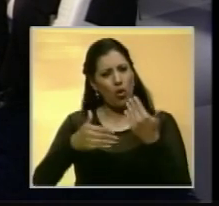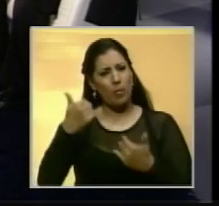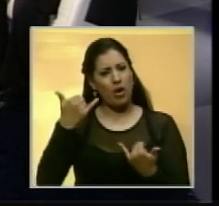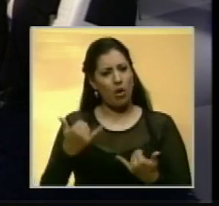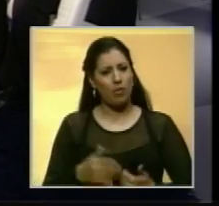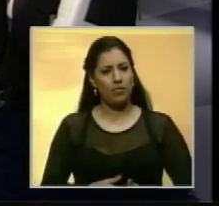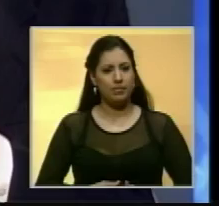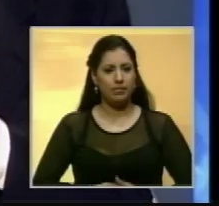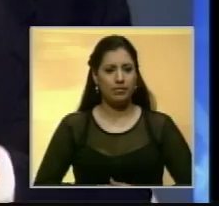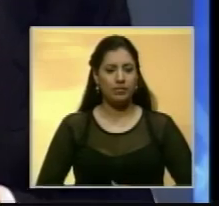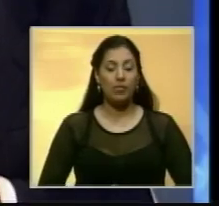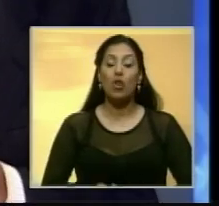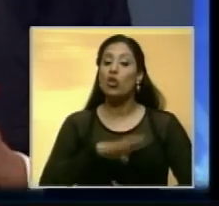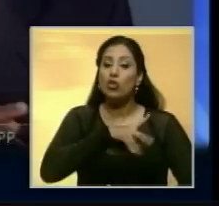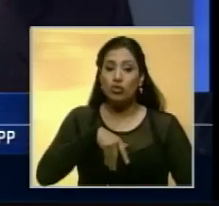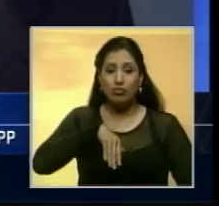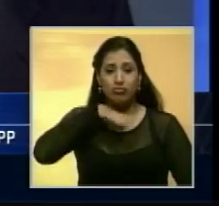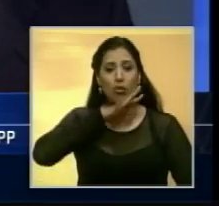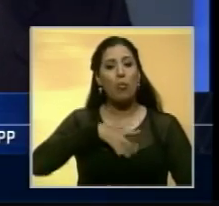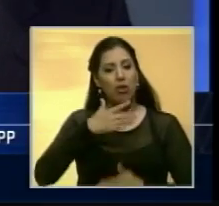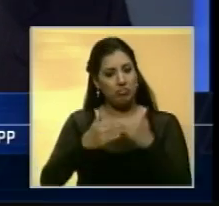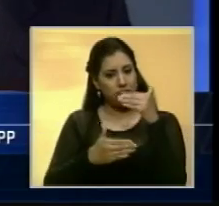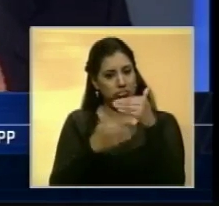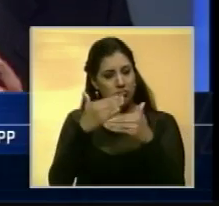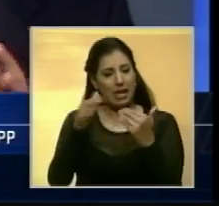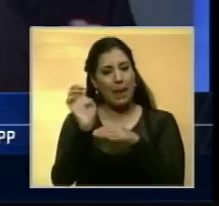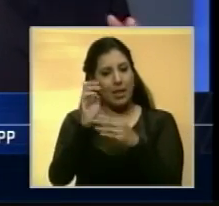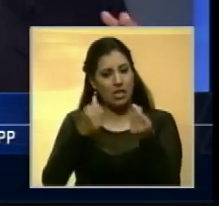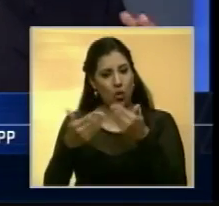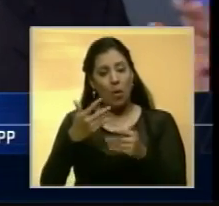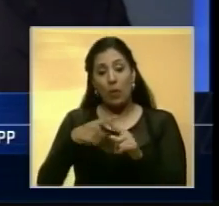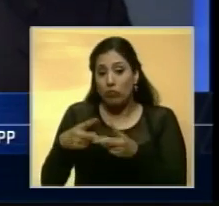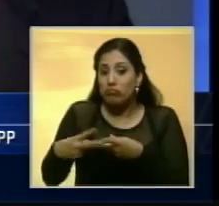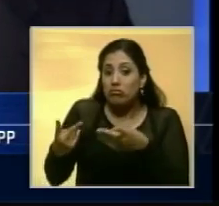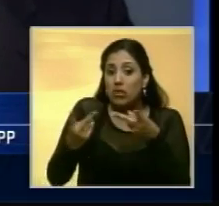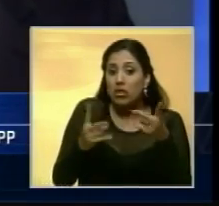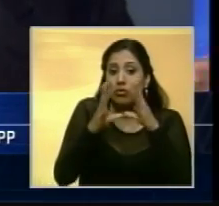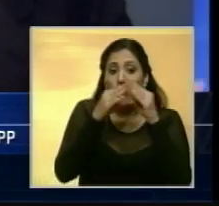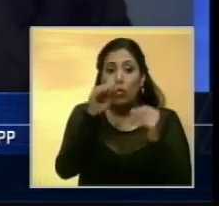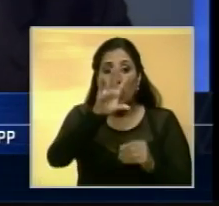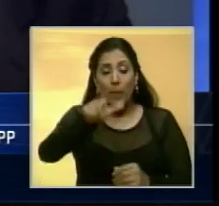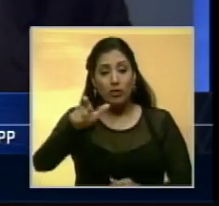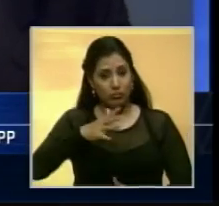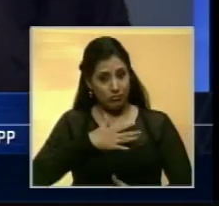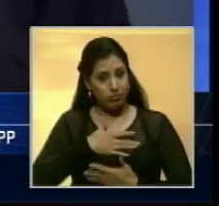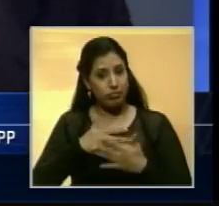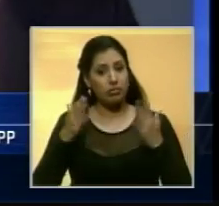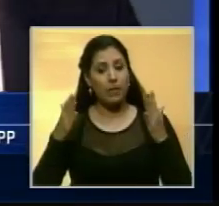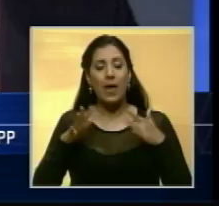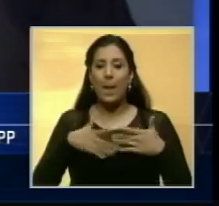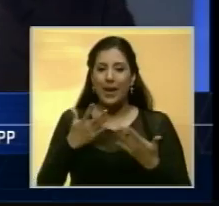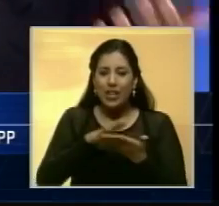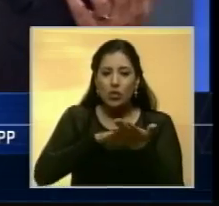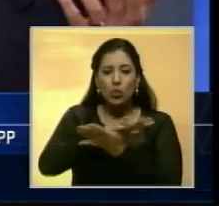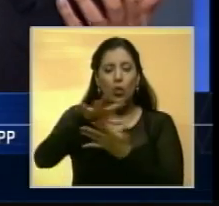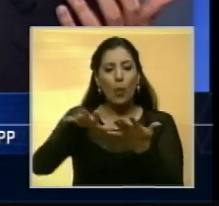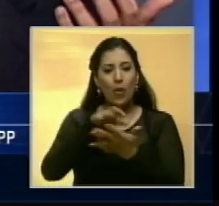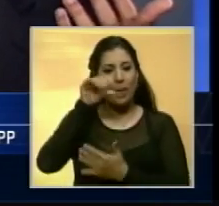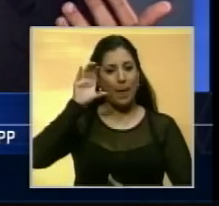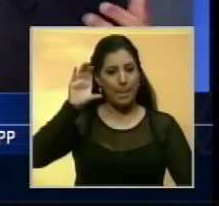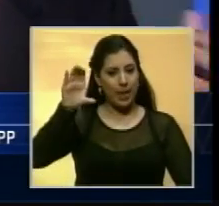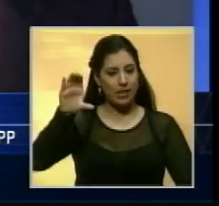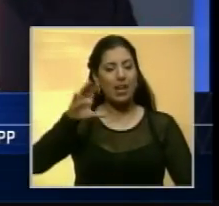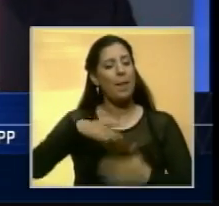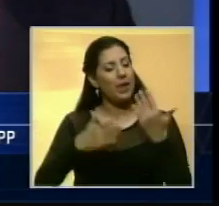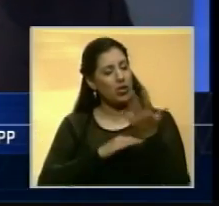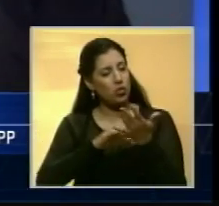actual. Somos capaces de salir de esta emergencia económica. Así que la invitación es a que a todas y todos pongamos de nuestra parte para sacar adelante este país,